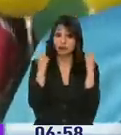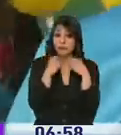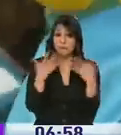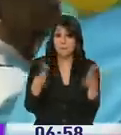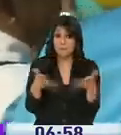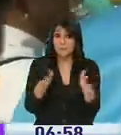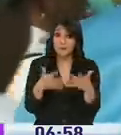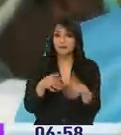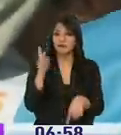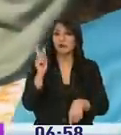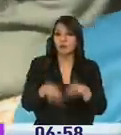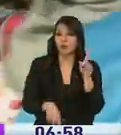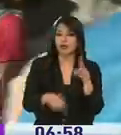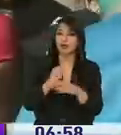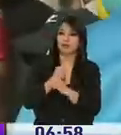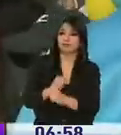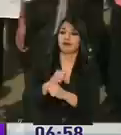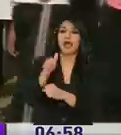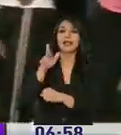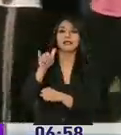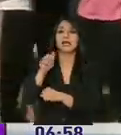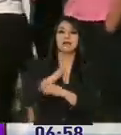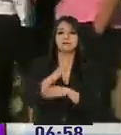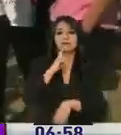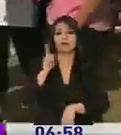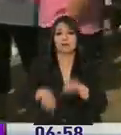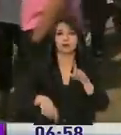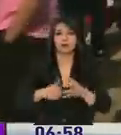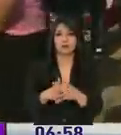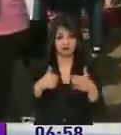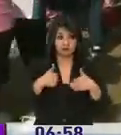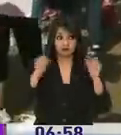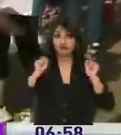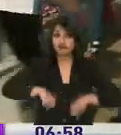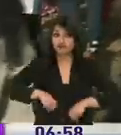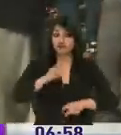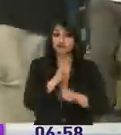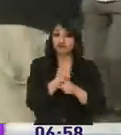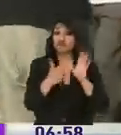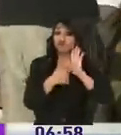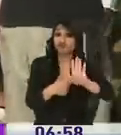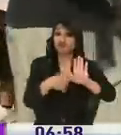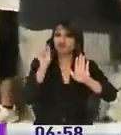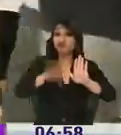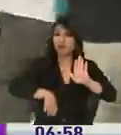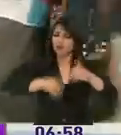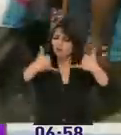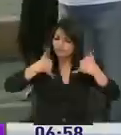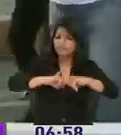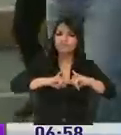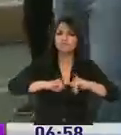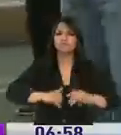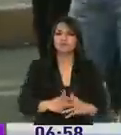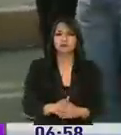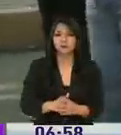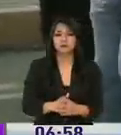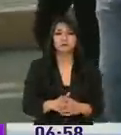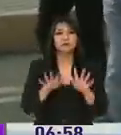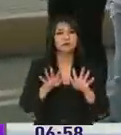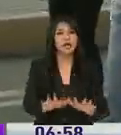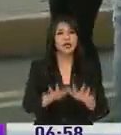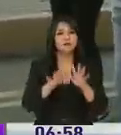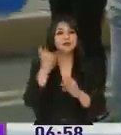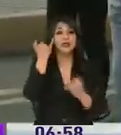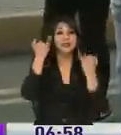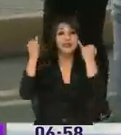no podemos vencer al Alzheimer. Todavía podemos, lo estamos demostrando y vamos a seguir. Este tipo de